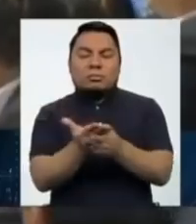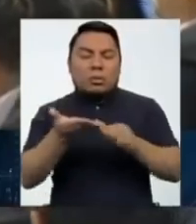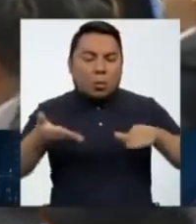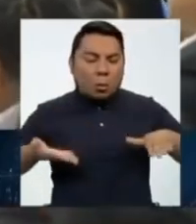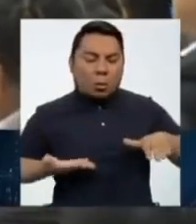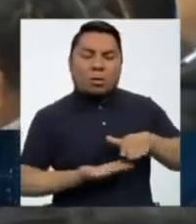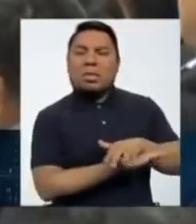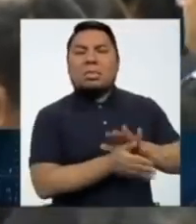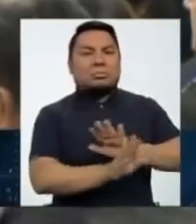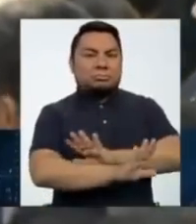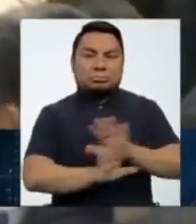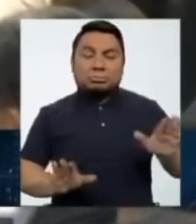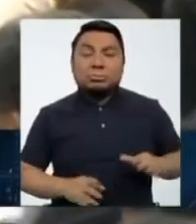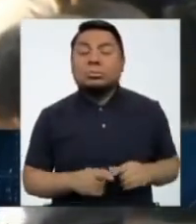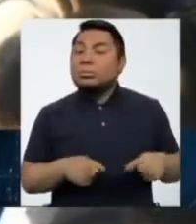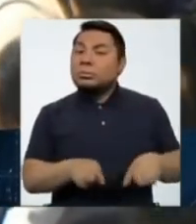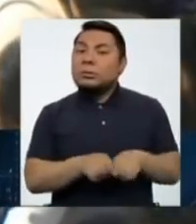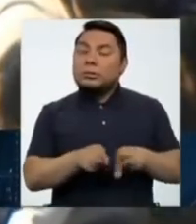informa que